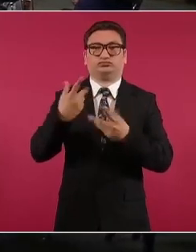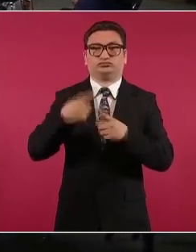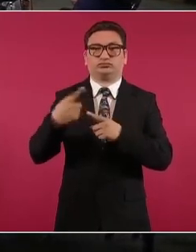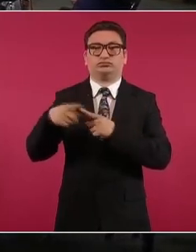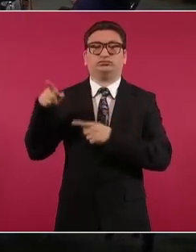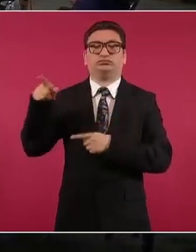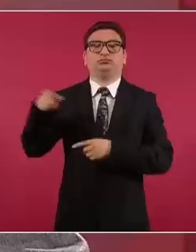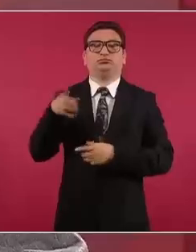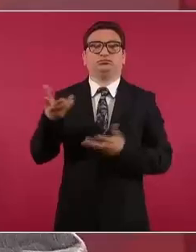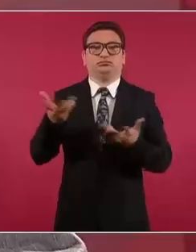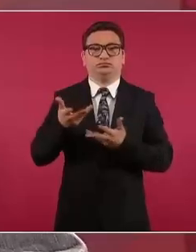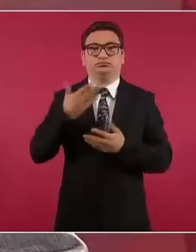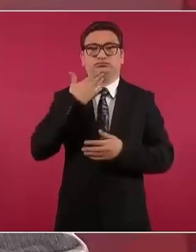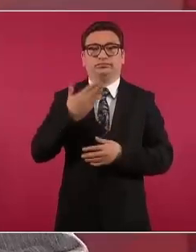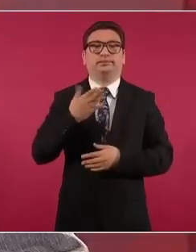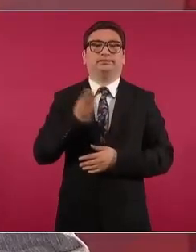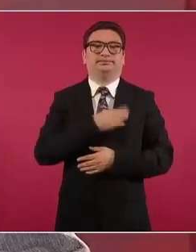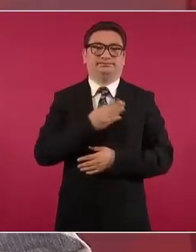gente buena,